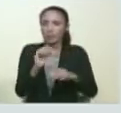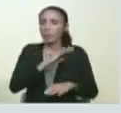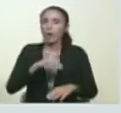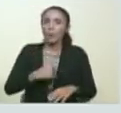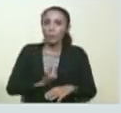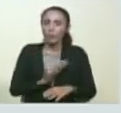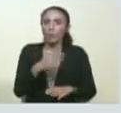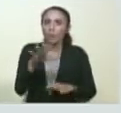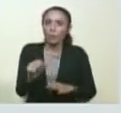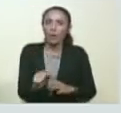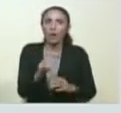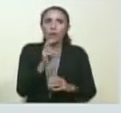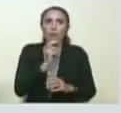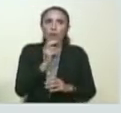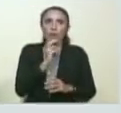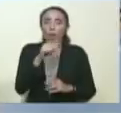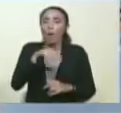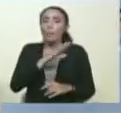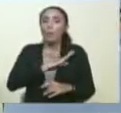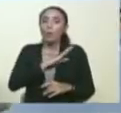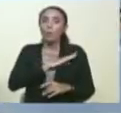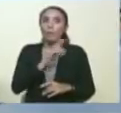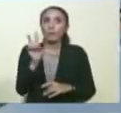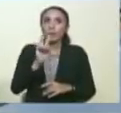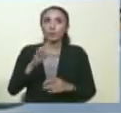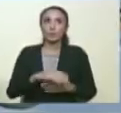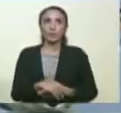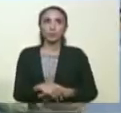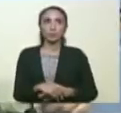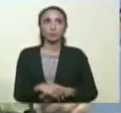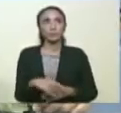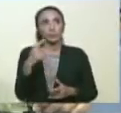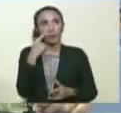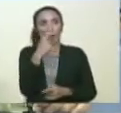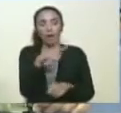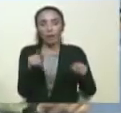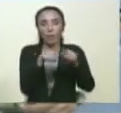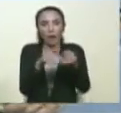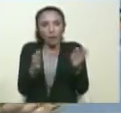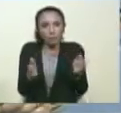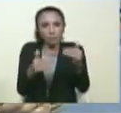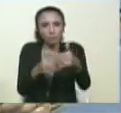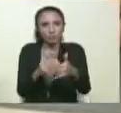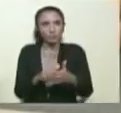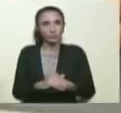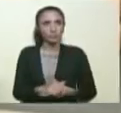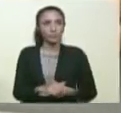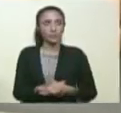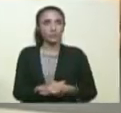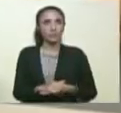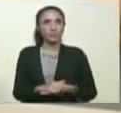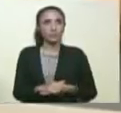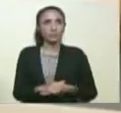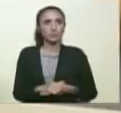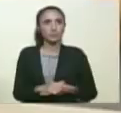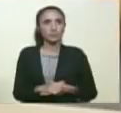oro. Oro venezolano, mira, estos lingotes que usted tiene aquí, estos lingotes que